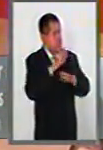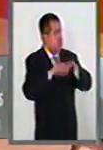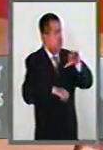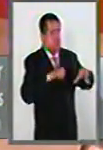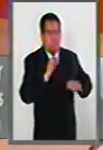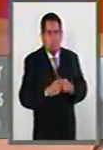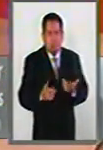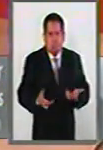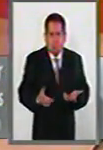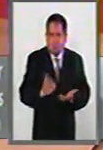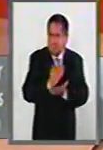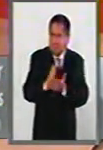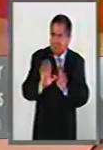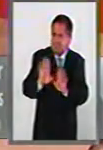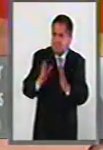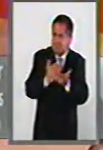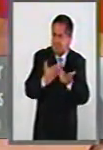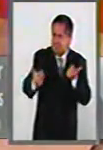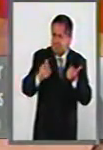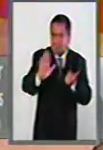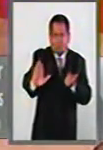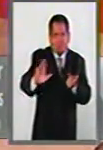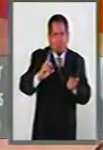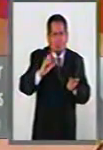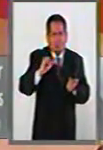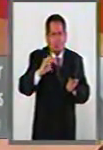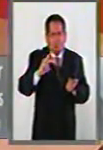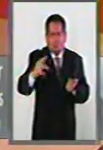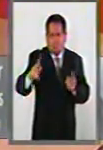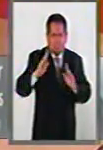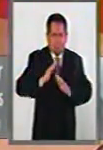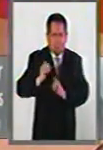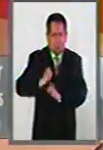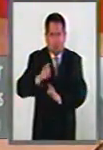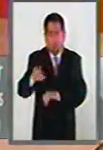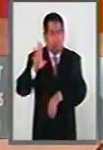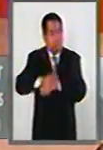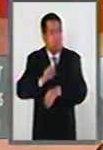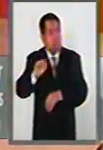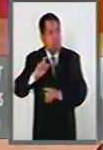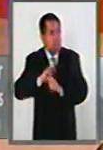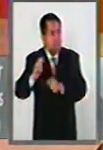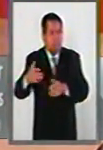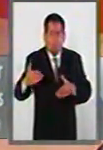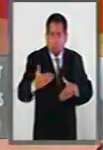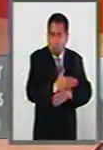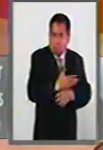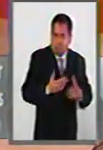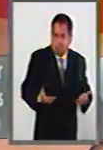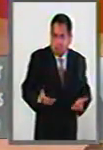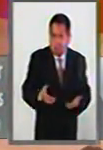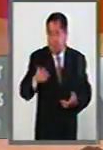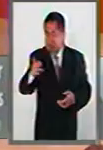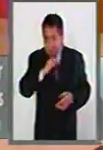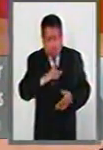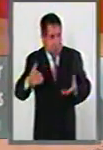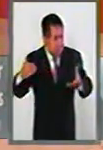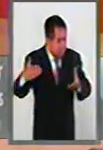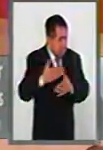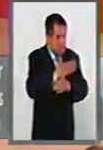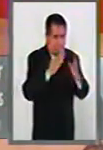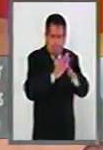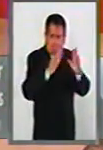¿Qué tiene que ver con la disciplina militar? Esa es una barbaridad que están proponiendo que se apruebe. Puede haber cateos a